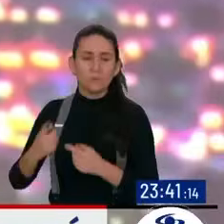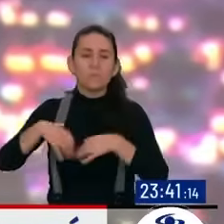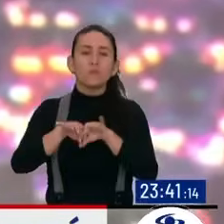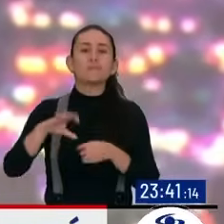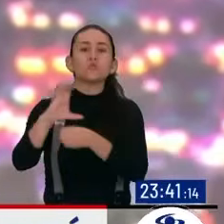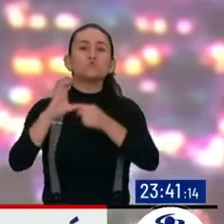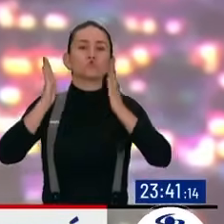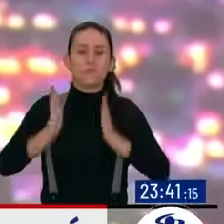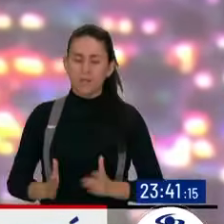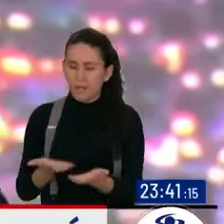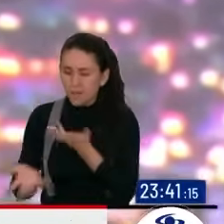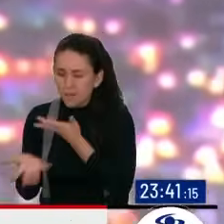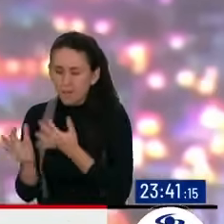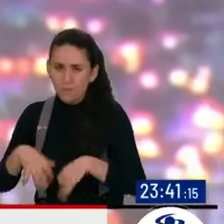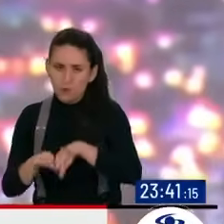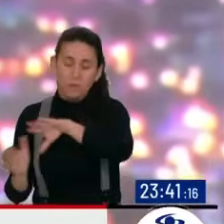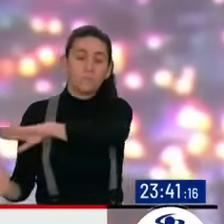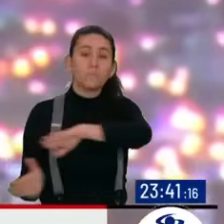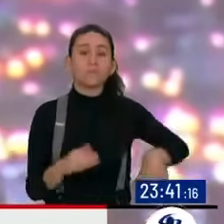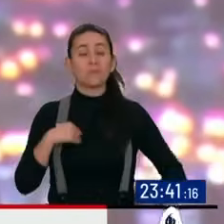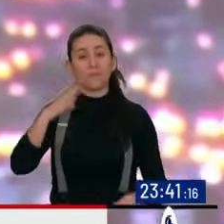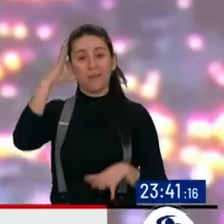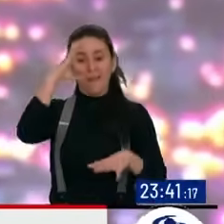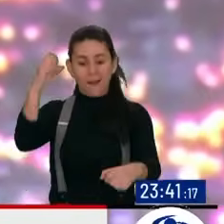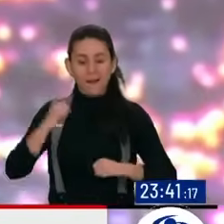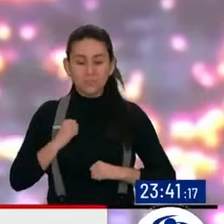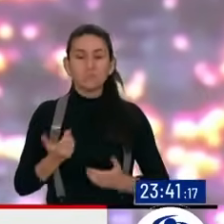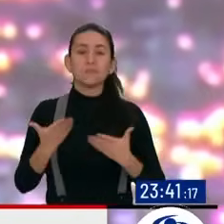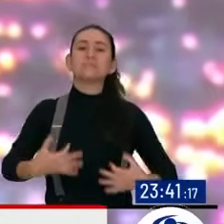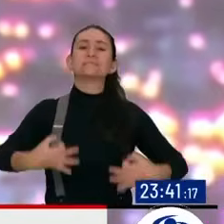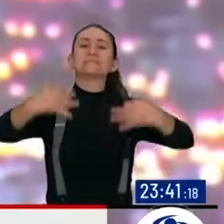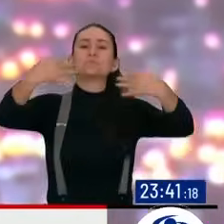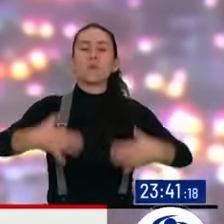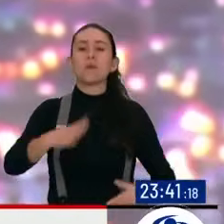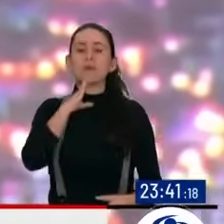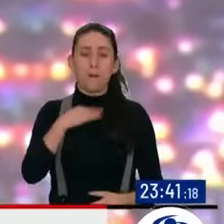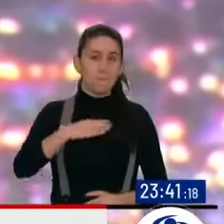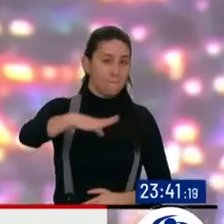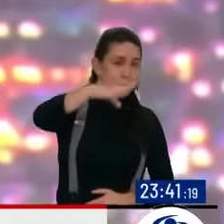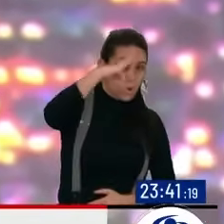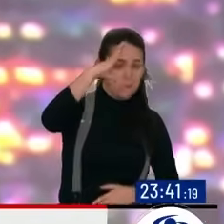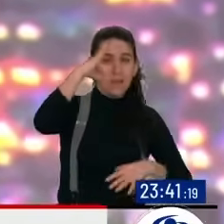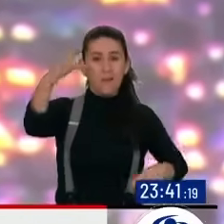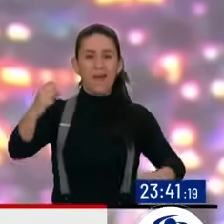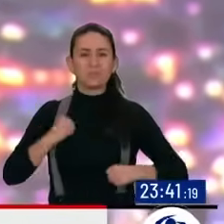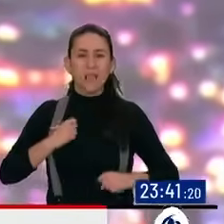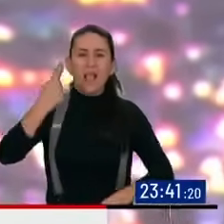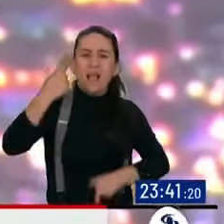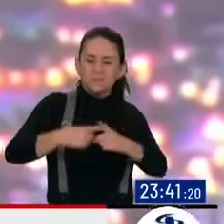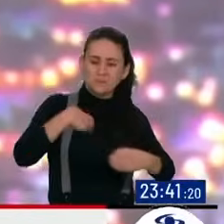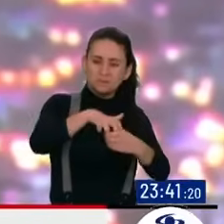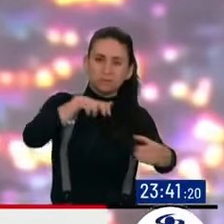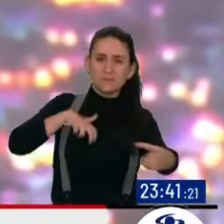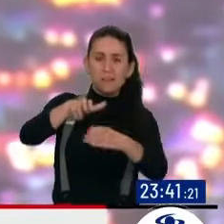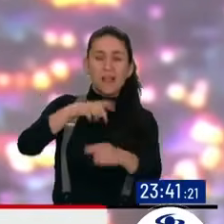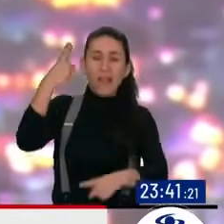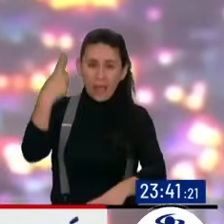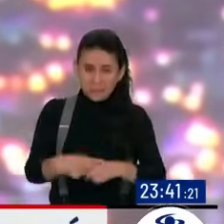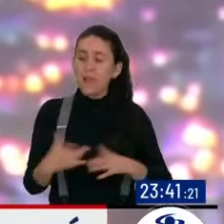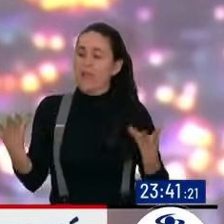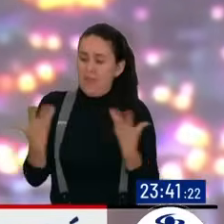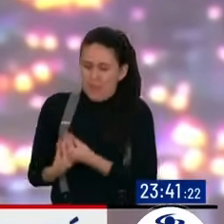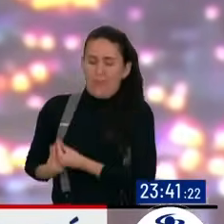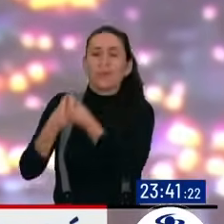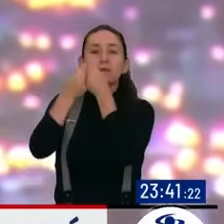que yo organizo es el ejército de seguridad conformado por militares y policías retirados. Ellos van a conformar frentes de